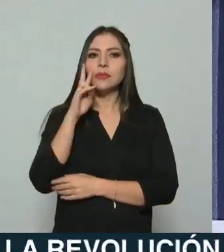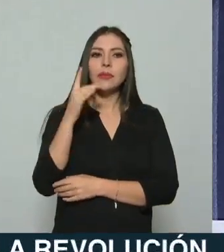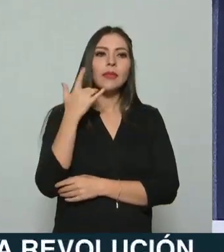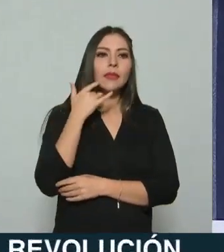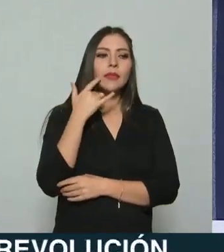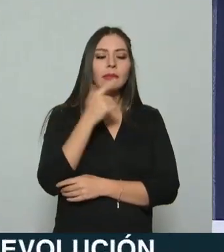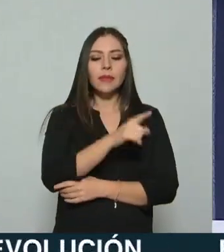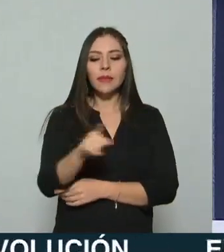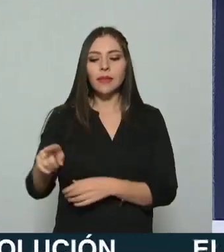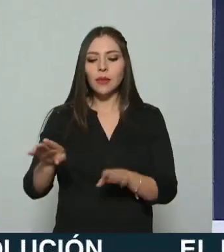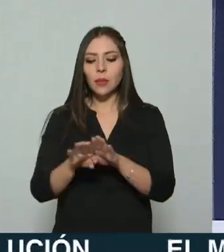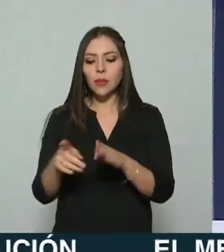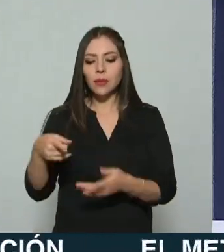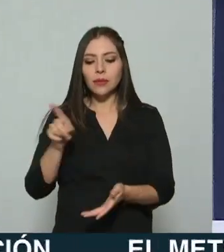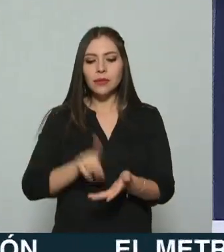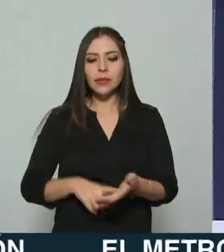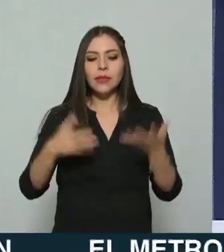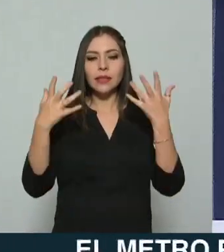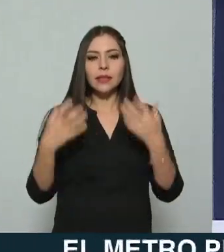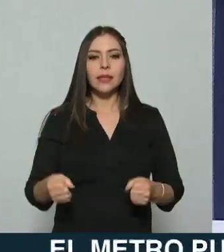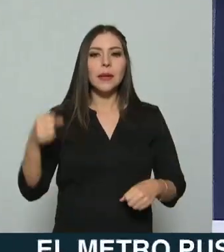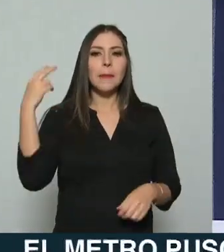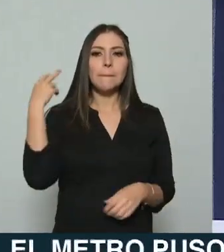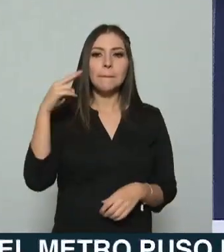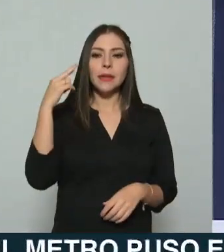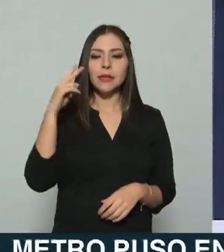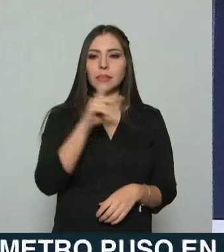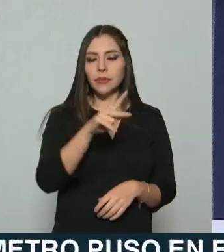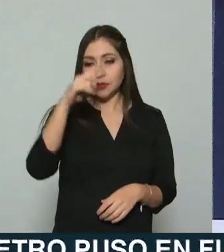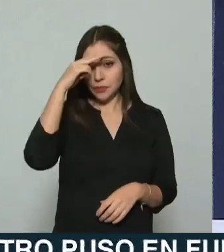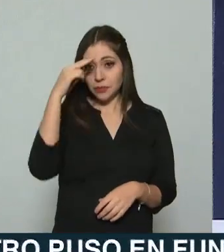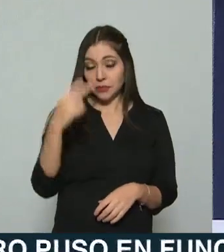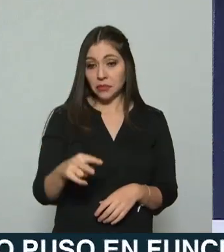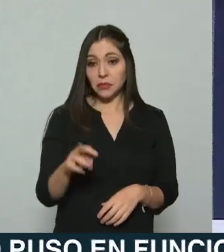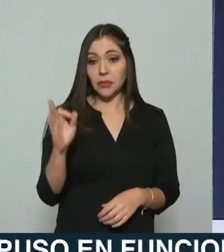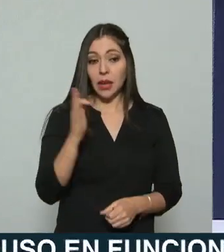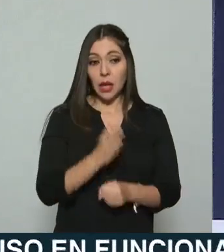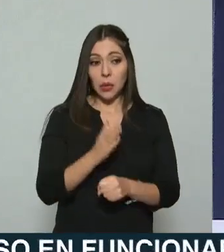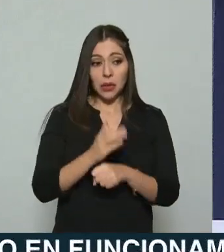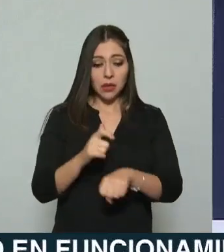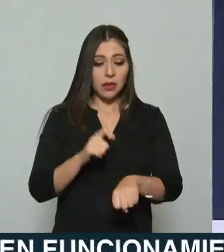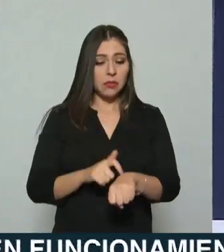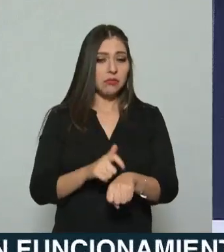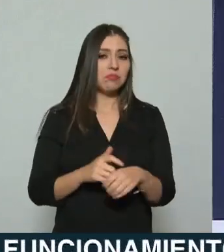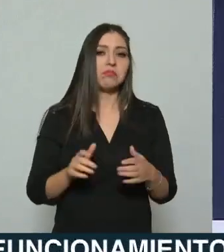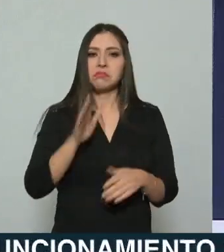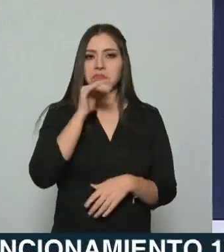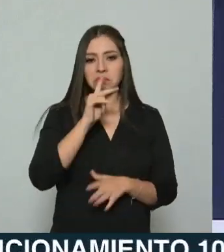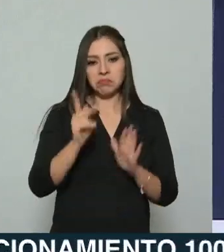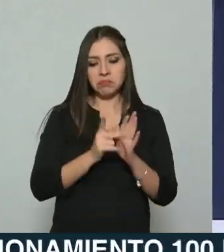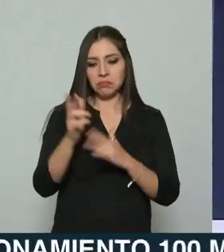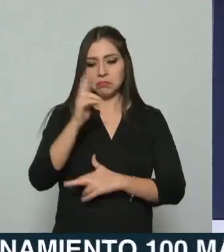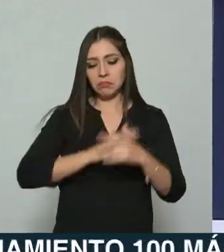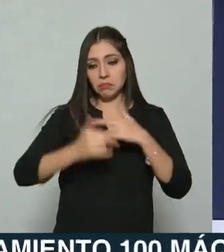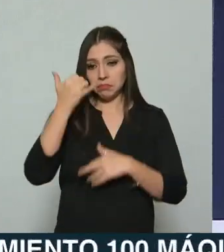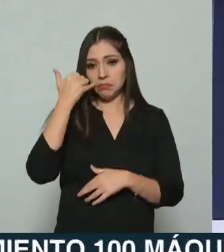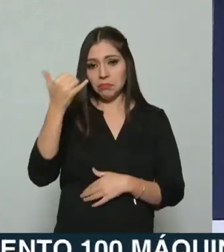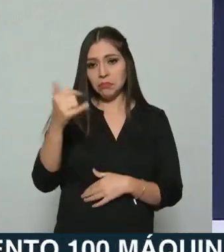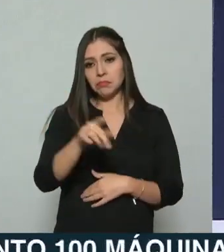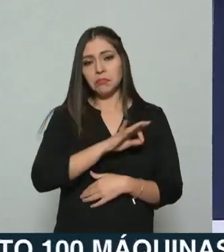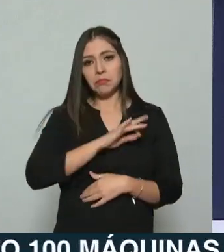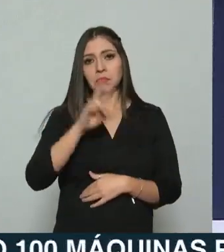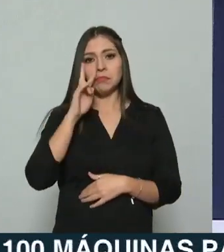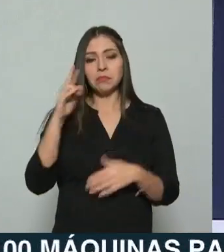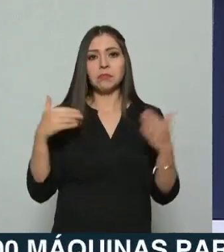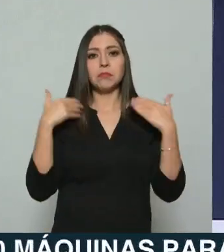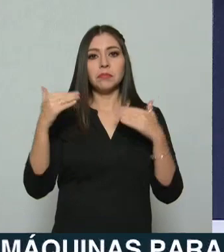por supuesto, riqueza también cultural de todos los mexicanos. Por tiempo seguramente ya no podremos retomar la llamada, pero sepa usted que puede disfrutarla hasta el